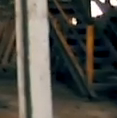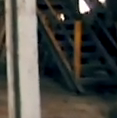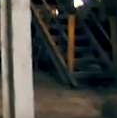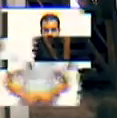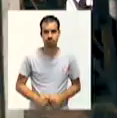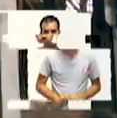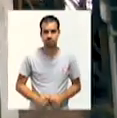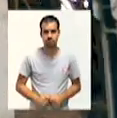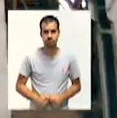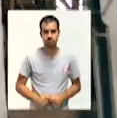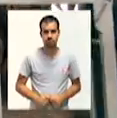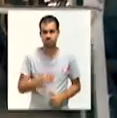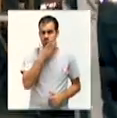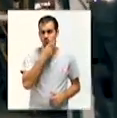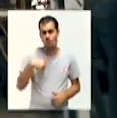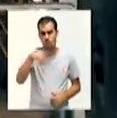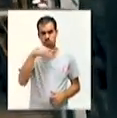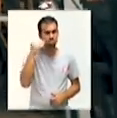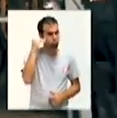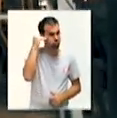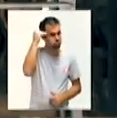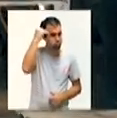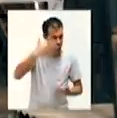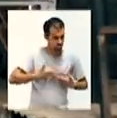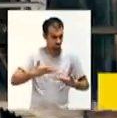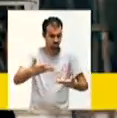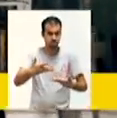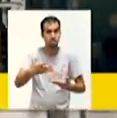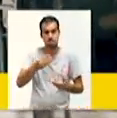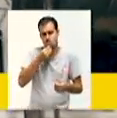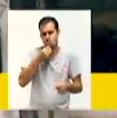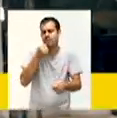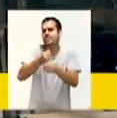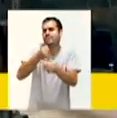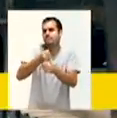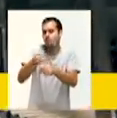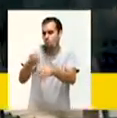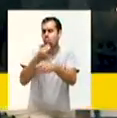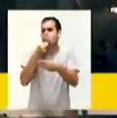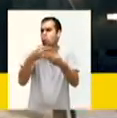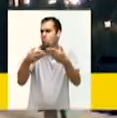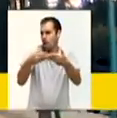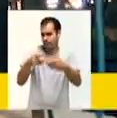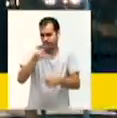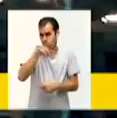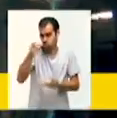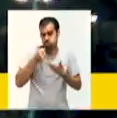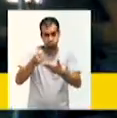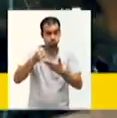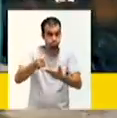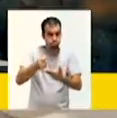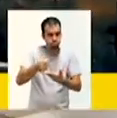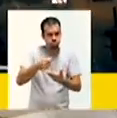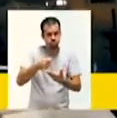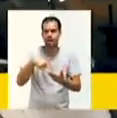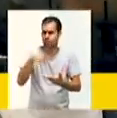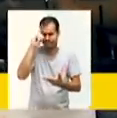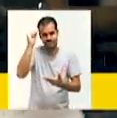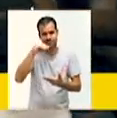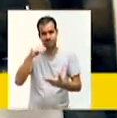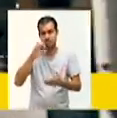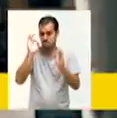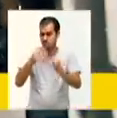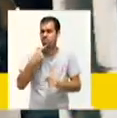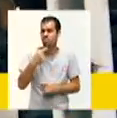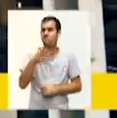La voluntad y la capacidad de los jóvenes para insertarse en las diferentes tareas de apoyo a la revolución no son un secreto para nadie. Confirmando